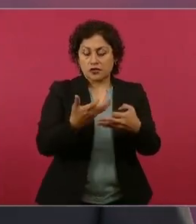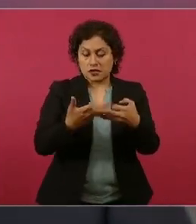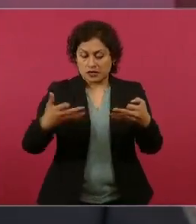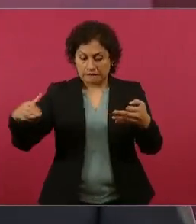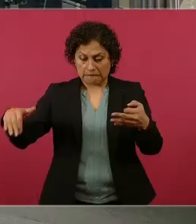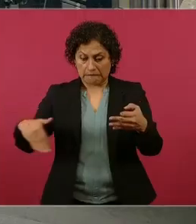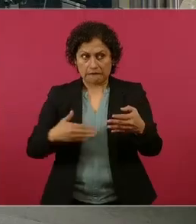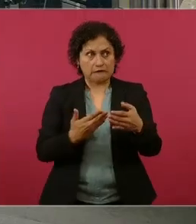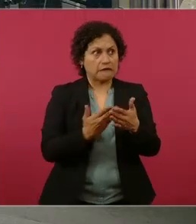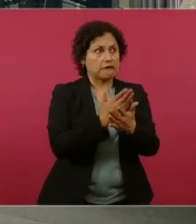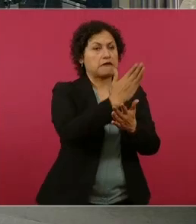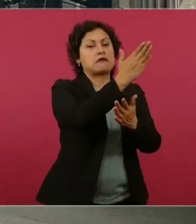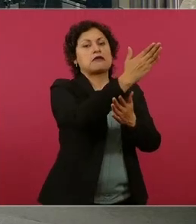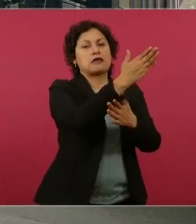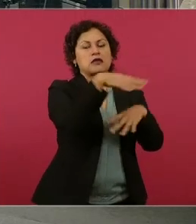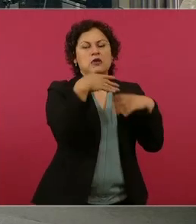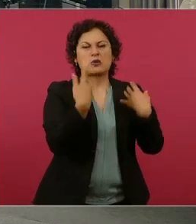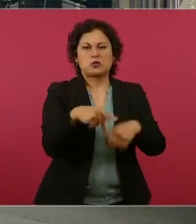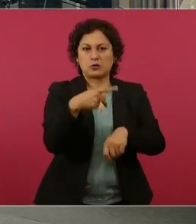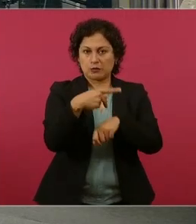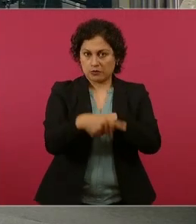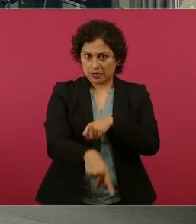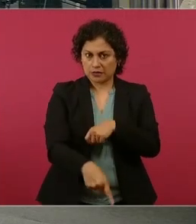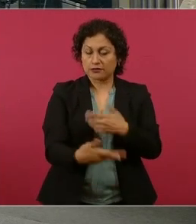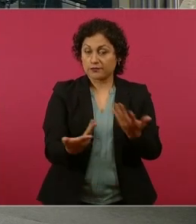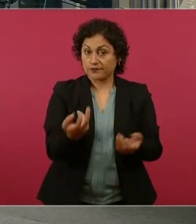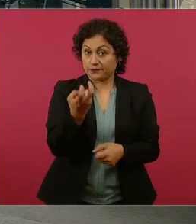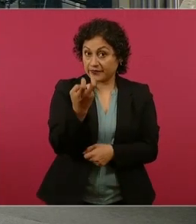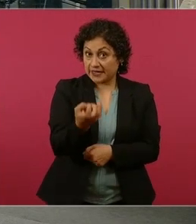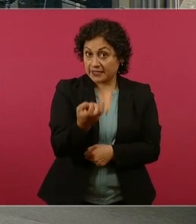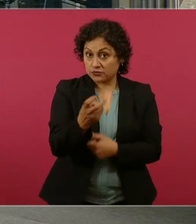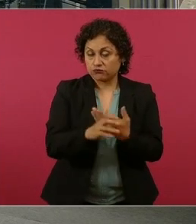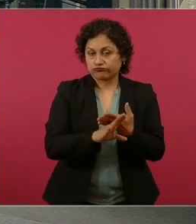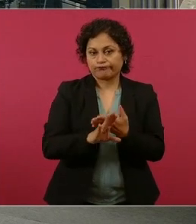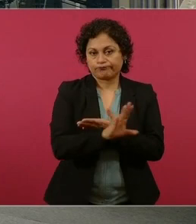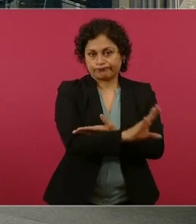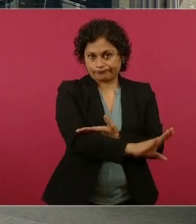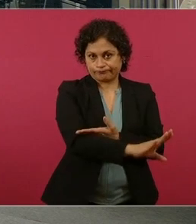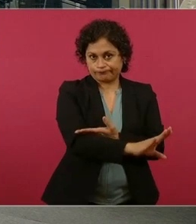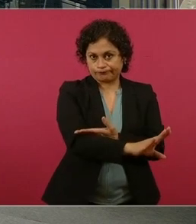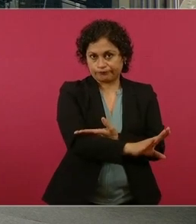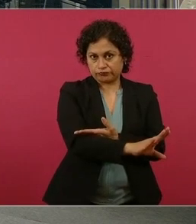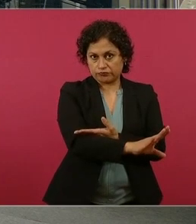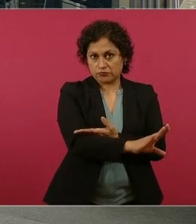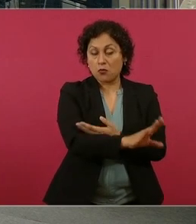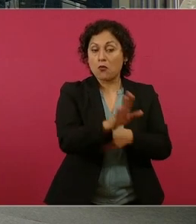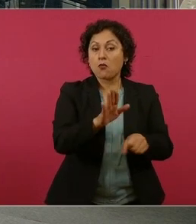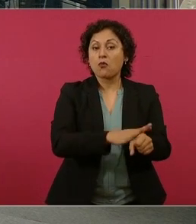Es algo muy importante que ha ayudado bastante.